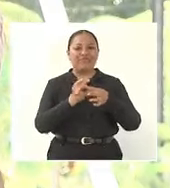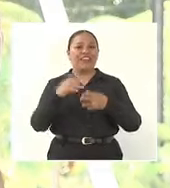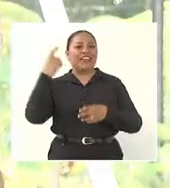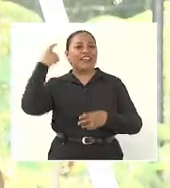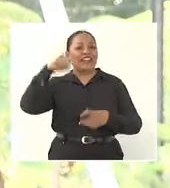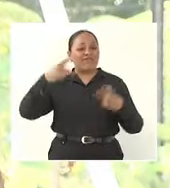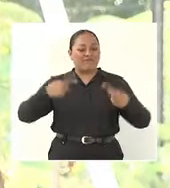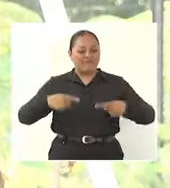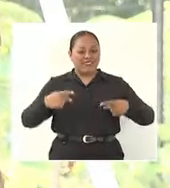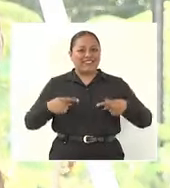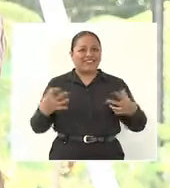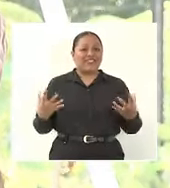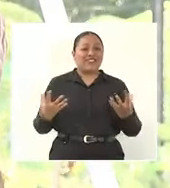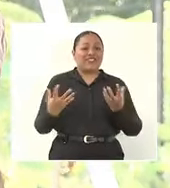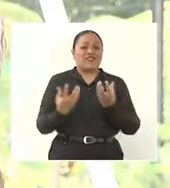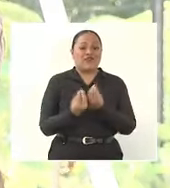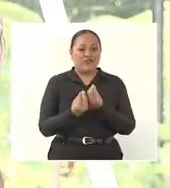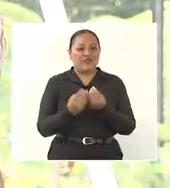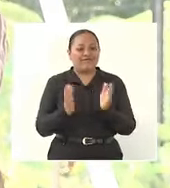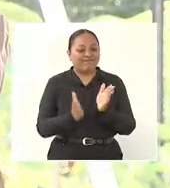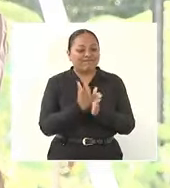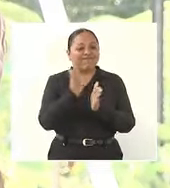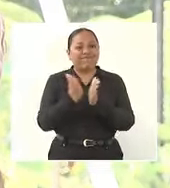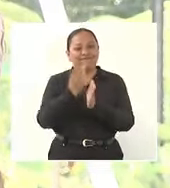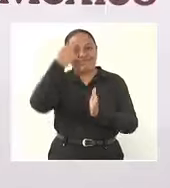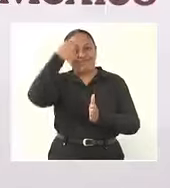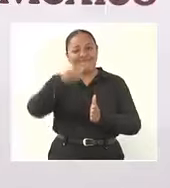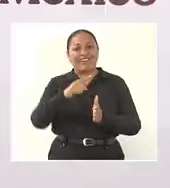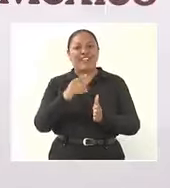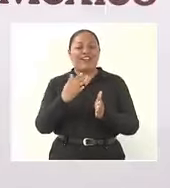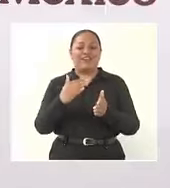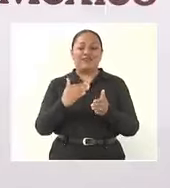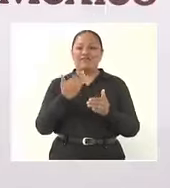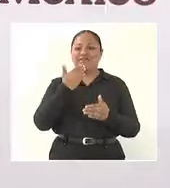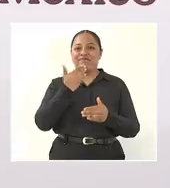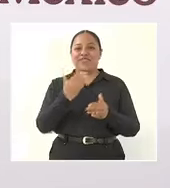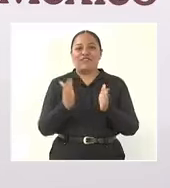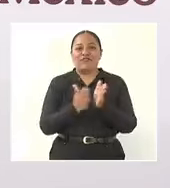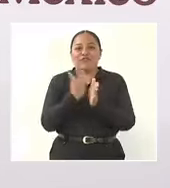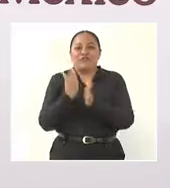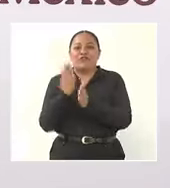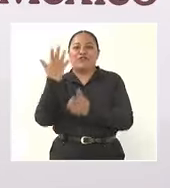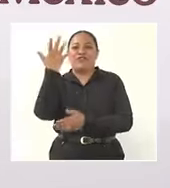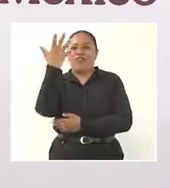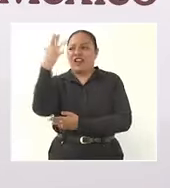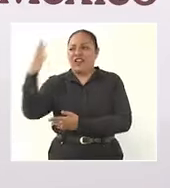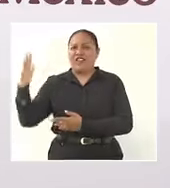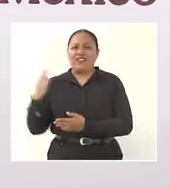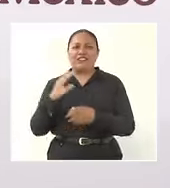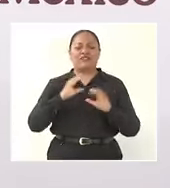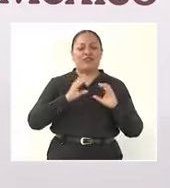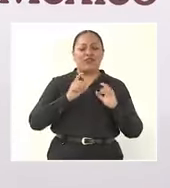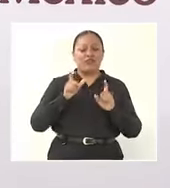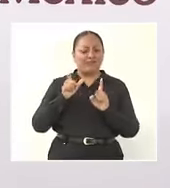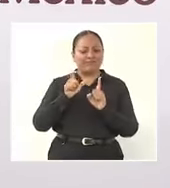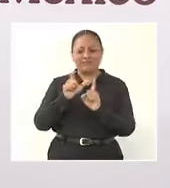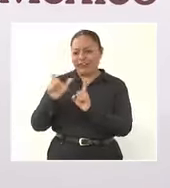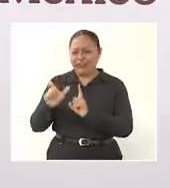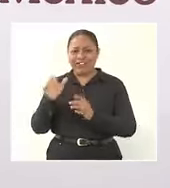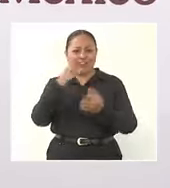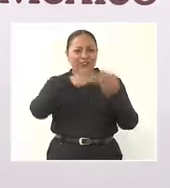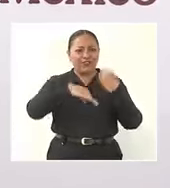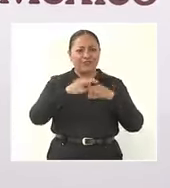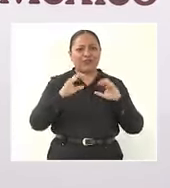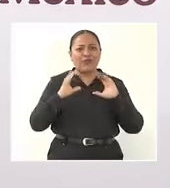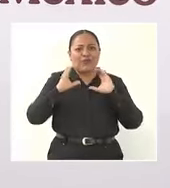construcción se haga con los más altos estándares medioambientales. Es muy importante tener infraestructura, pero tiene que